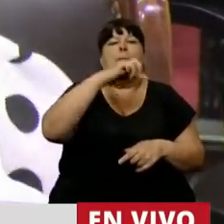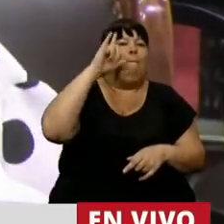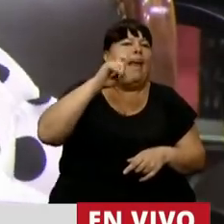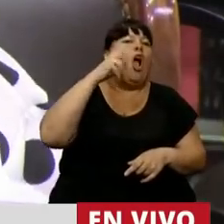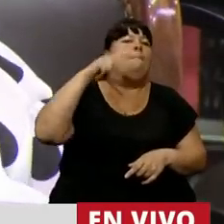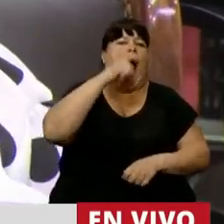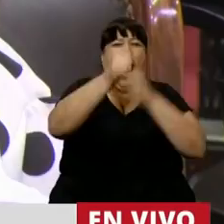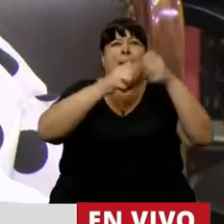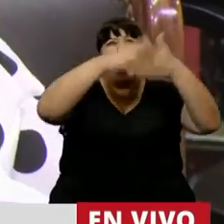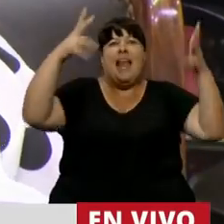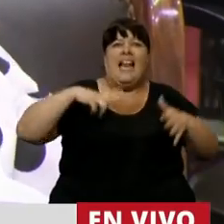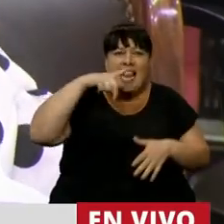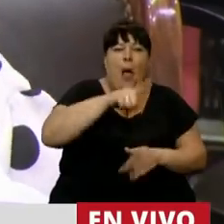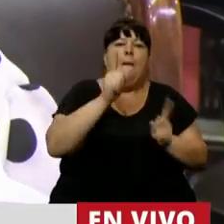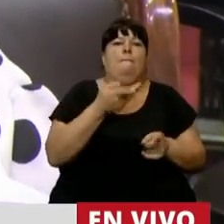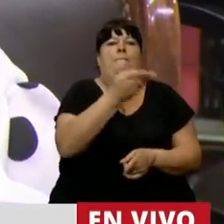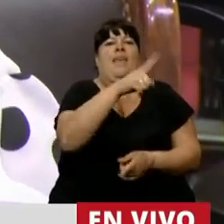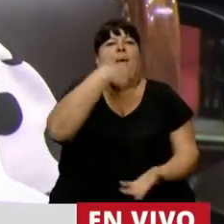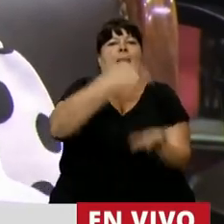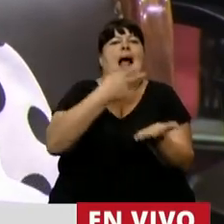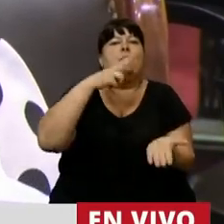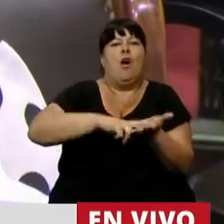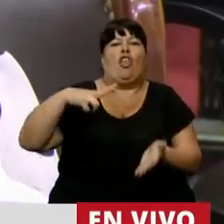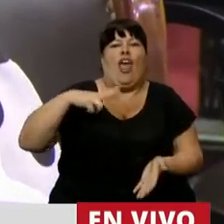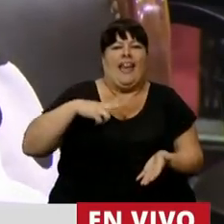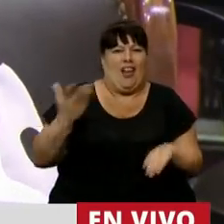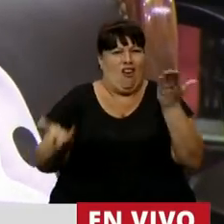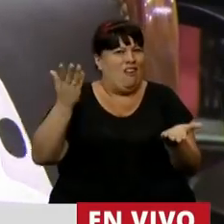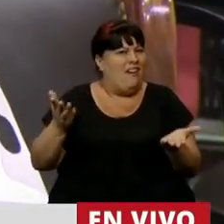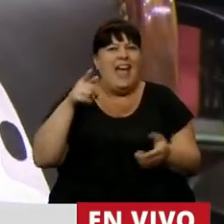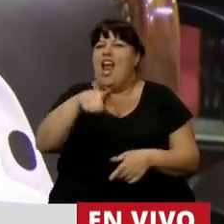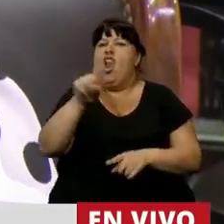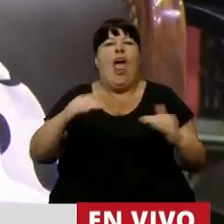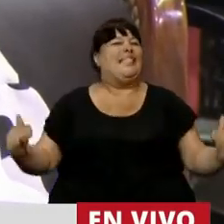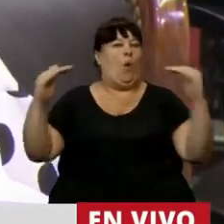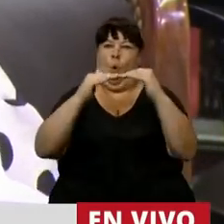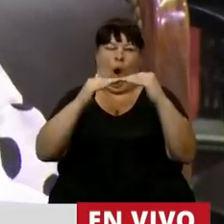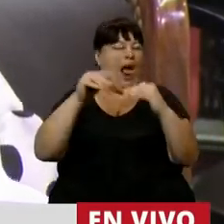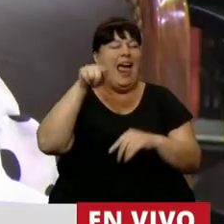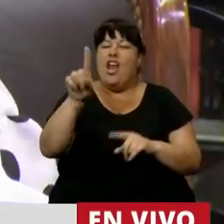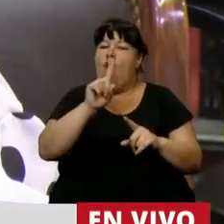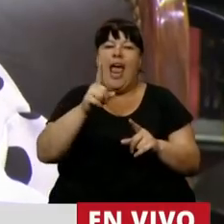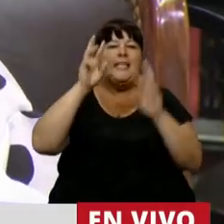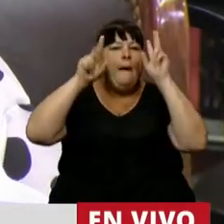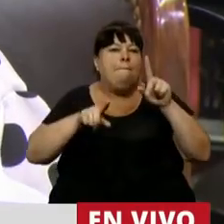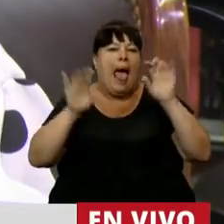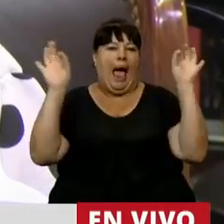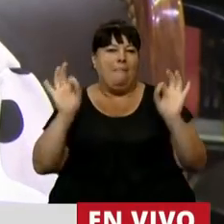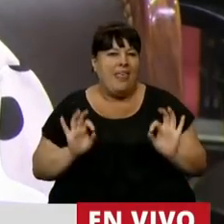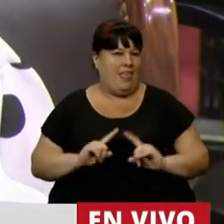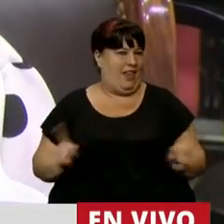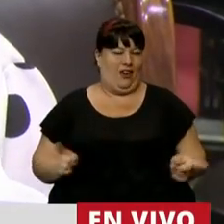Punk, que es al mismo que le están pidiendo que pague el impuesto a las riquezas. Eso no es equidad. Eso no es